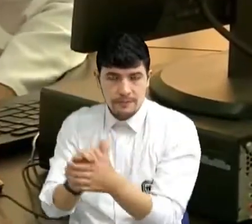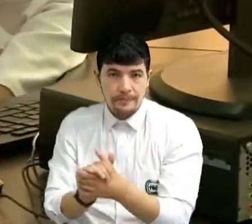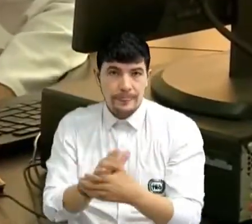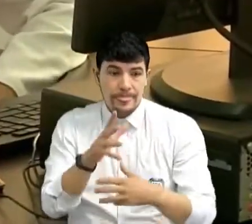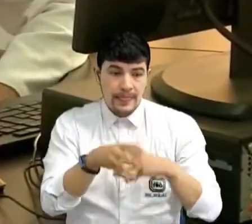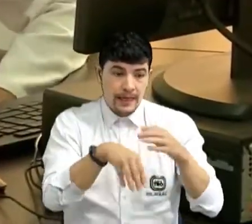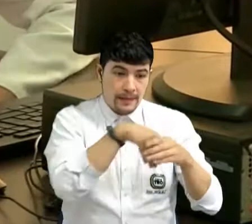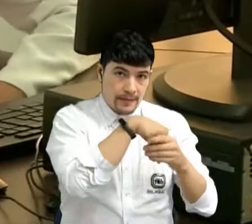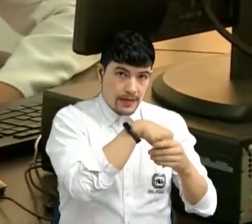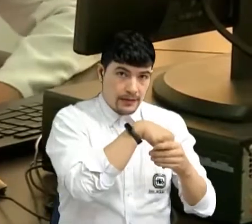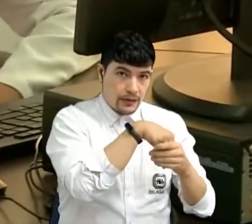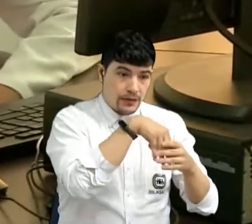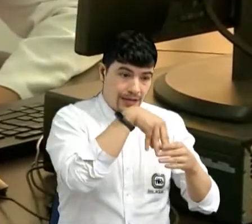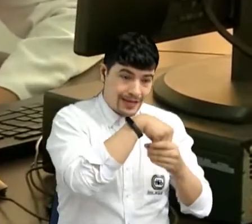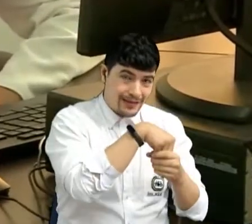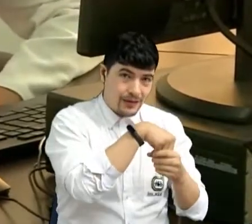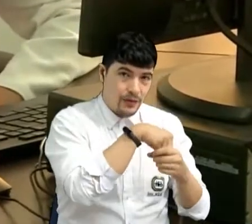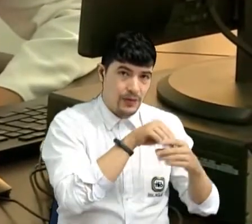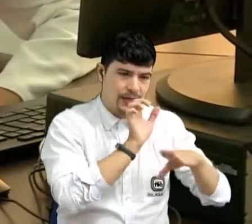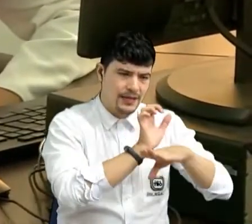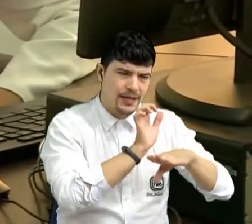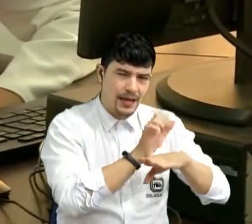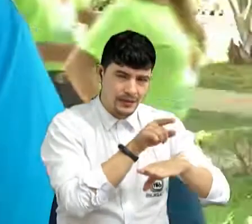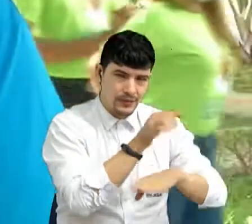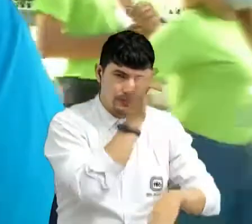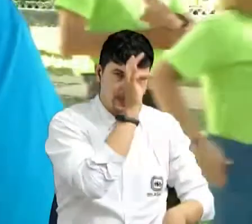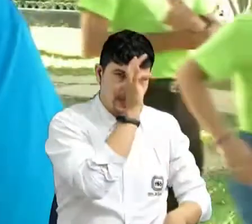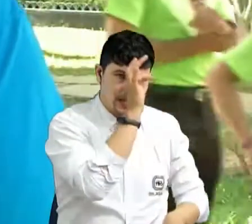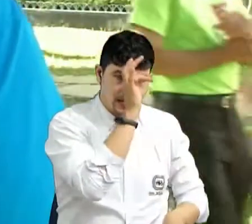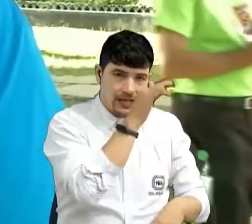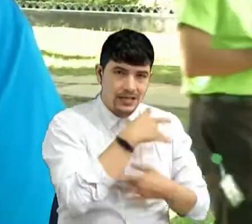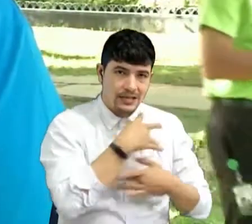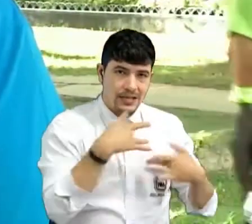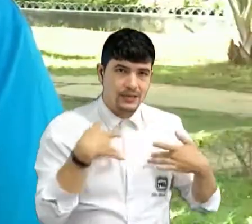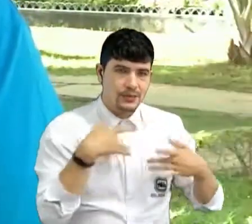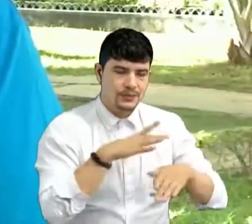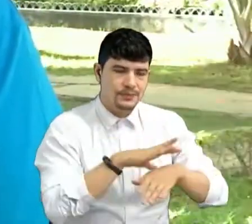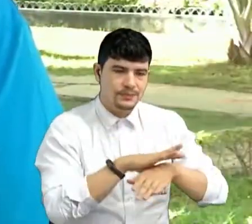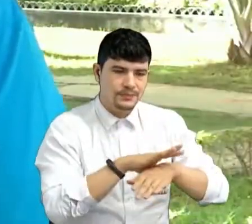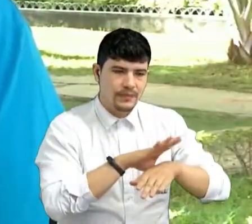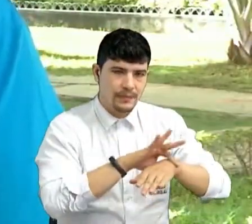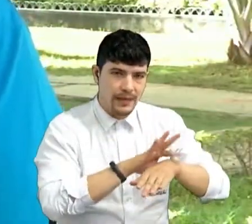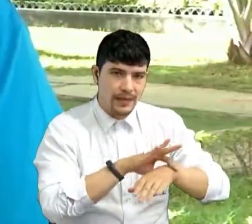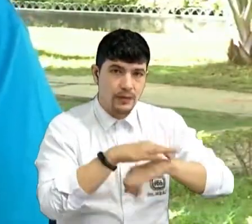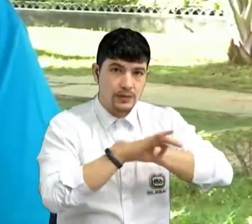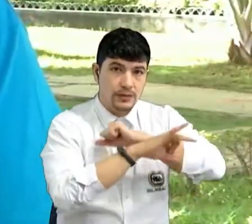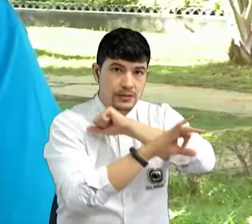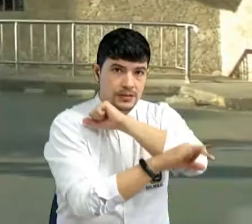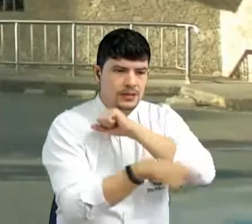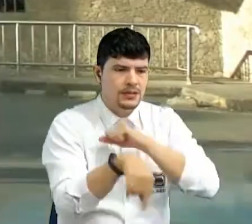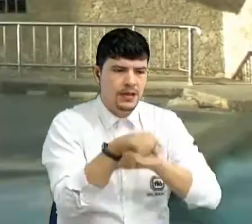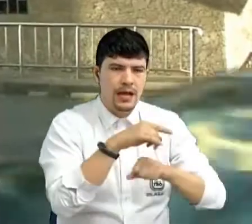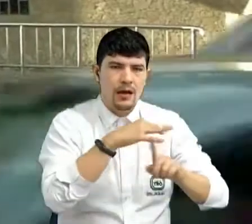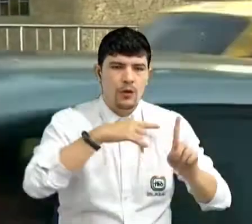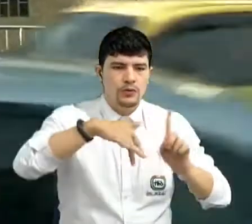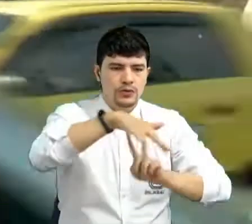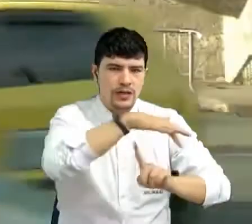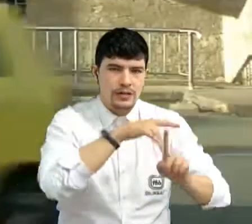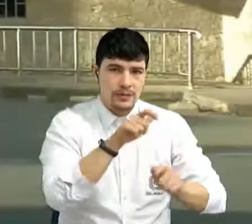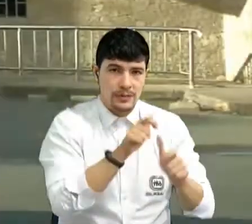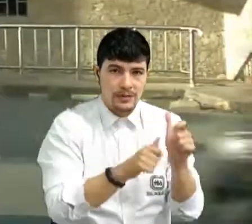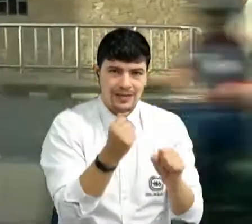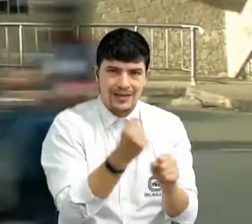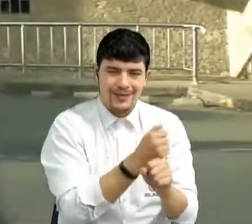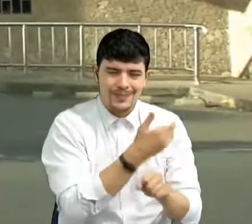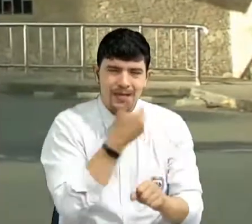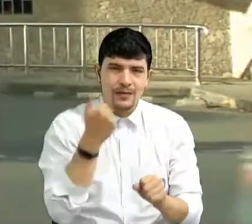adentro, está identificado hacia el bienestar de los trabajadores y un mejor ambiente para poder desarrollar este trabajo. Hoy, el